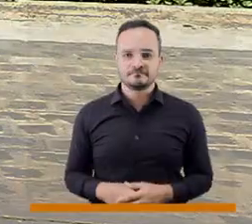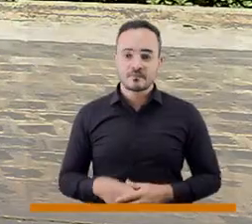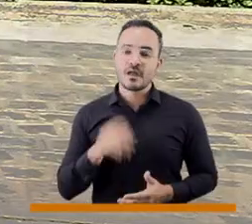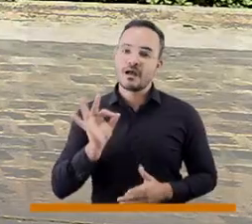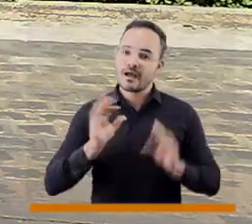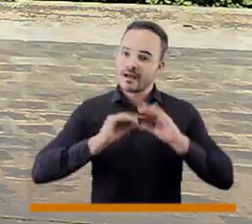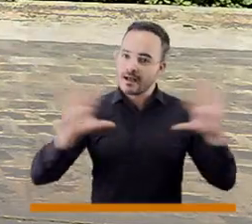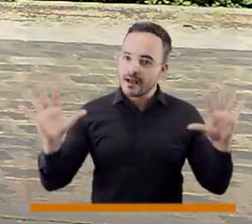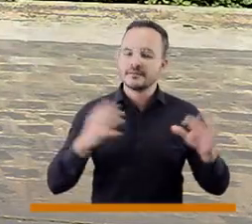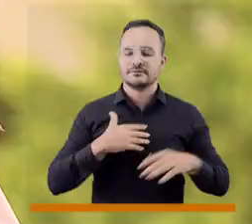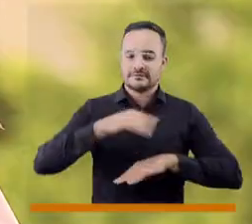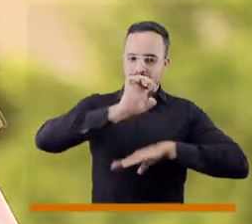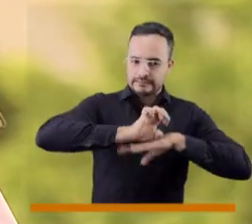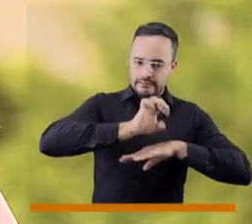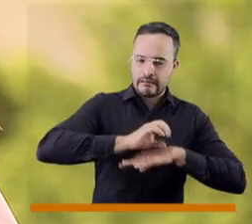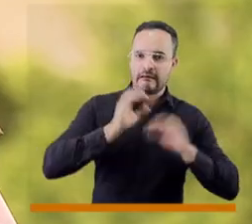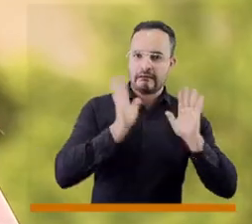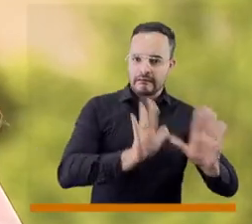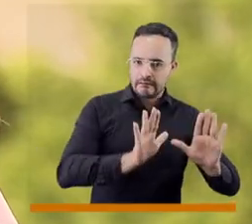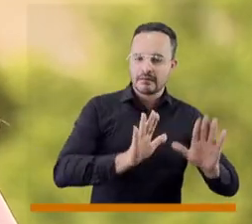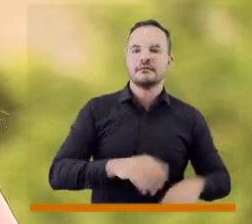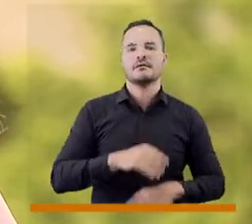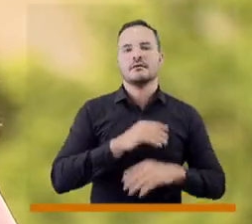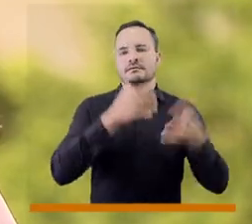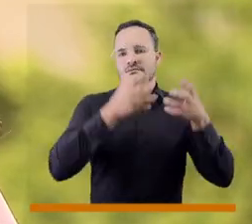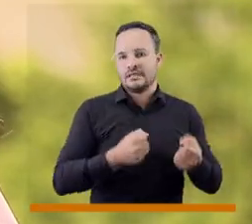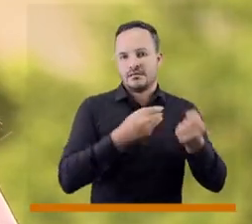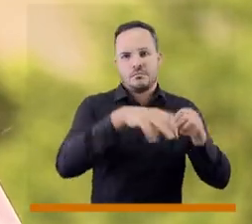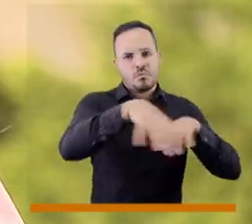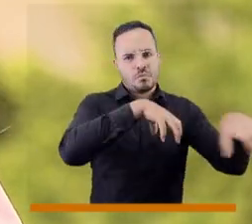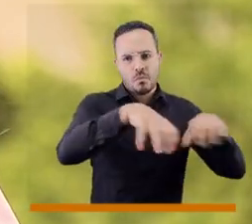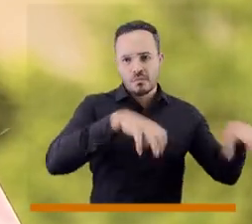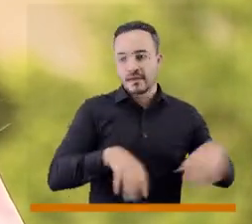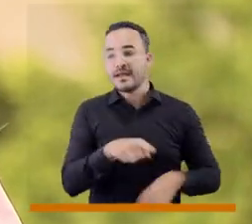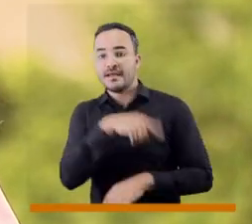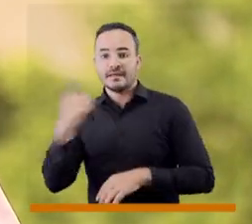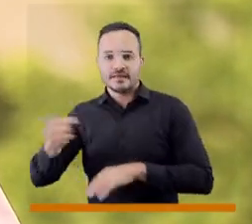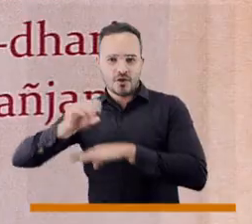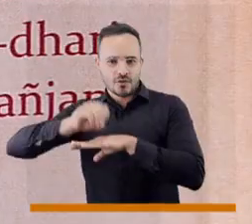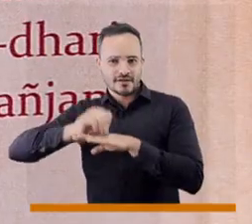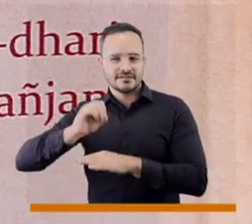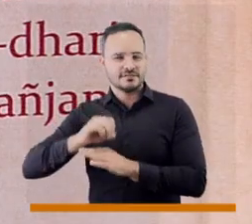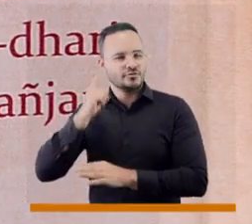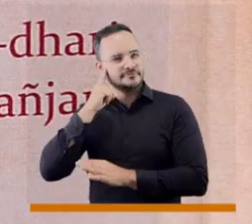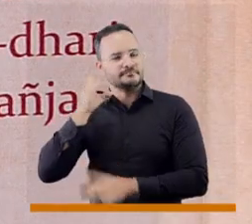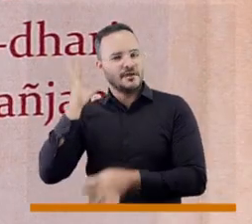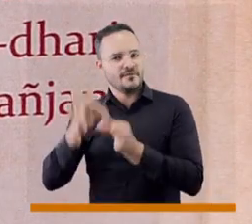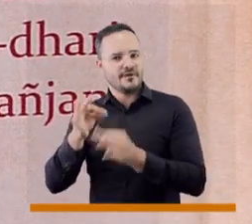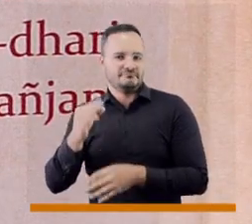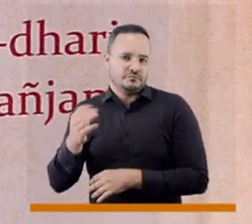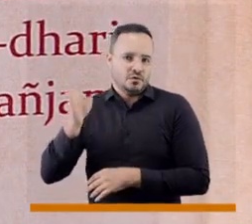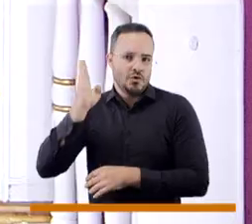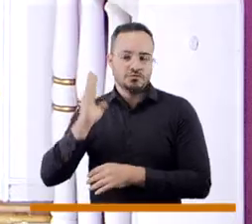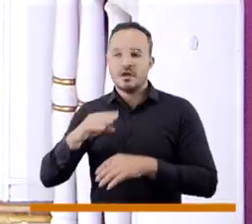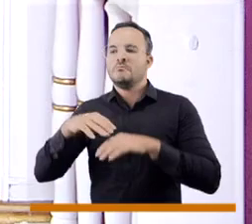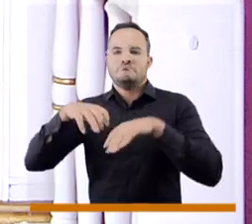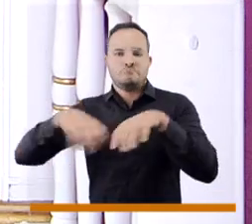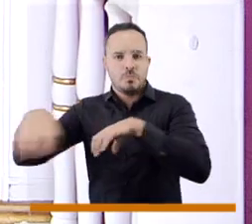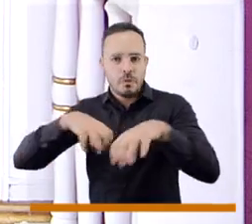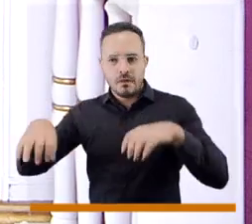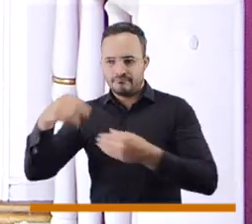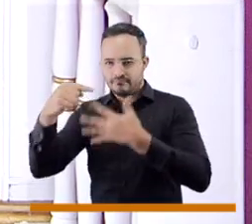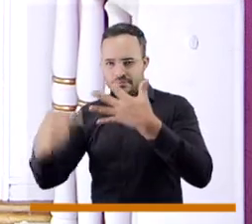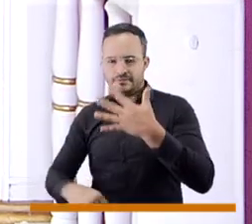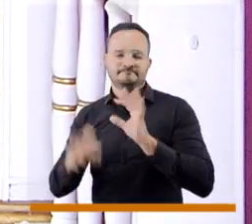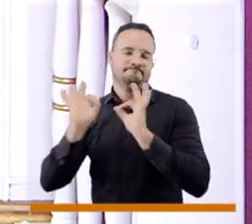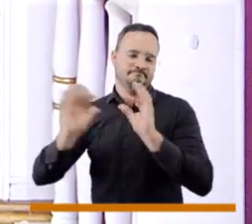comunidad. Entonces quedamos claro entre las entidades religiosas y sus diversas sedes que tienen múltiples y las organizaciones basadas en la